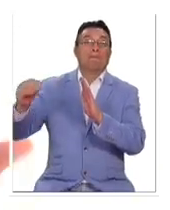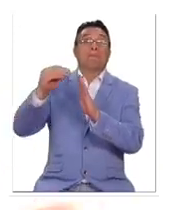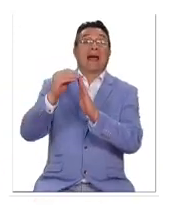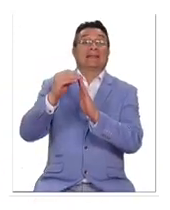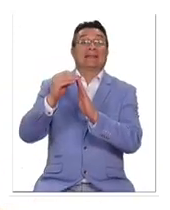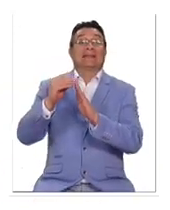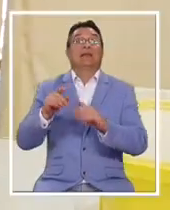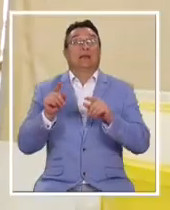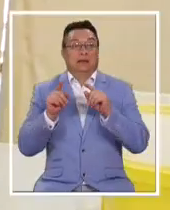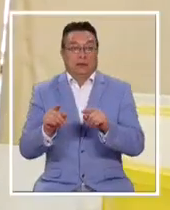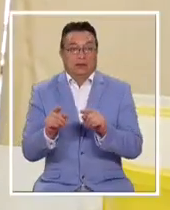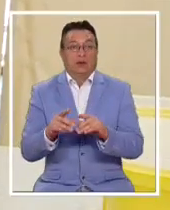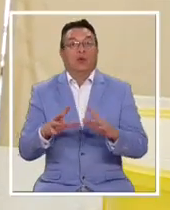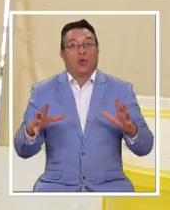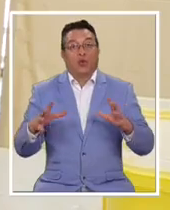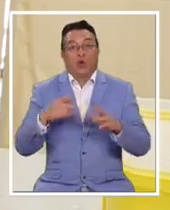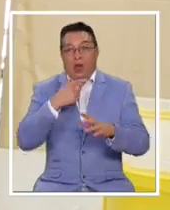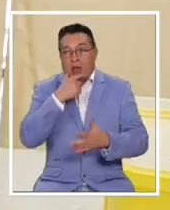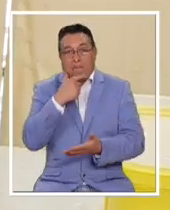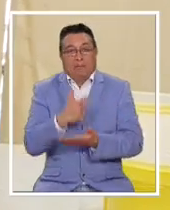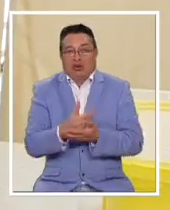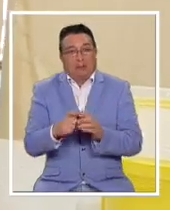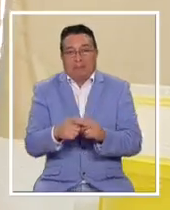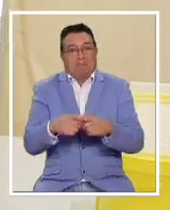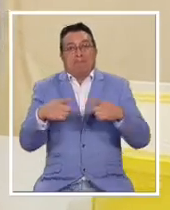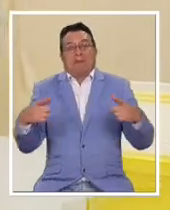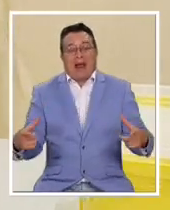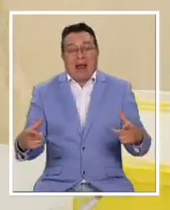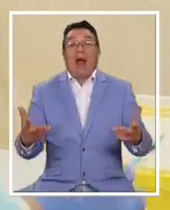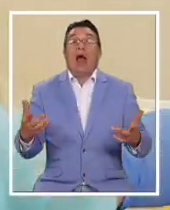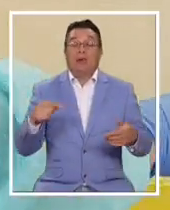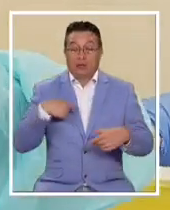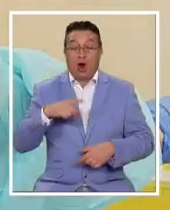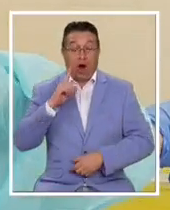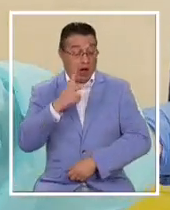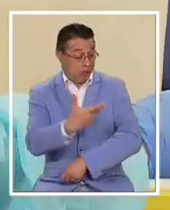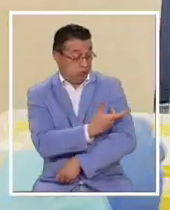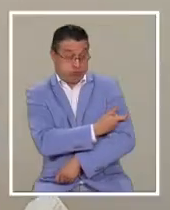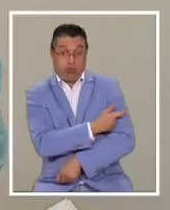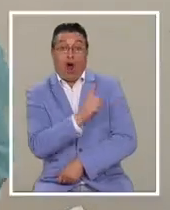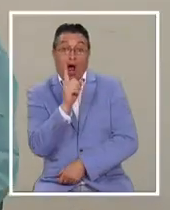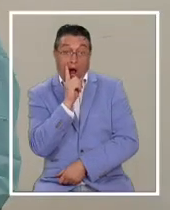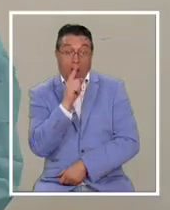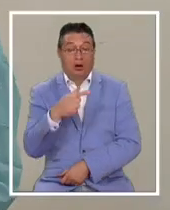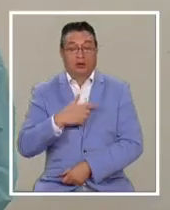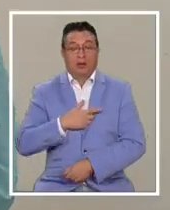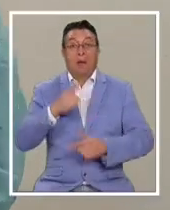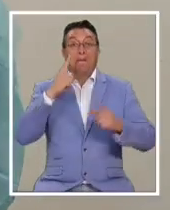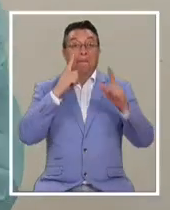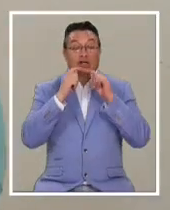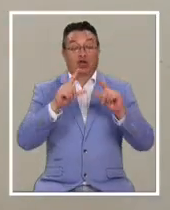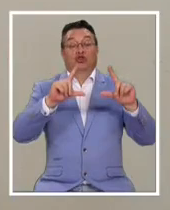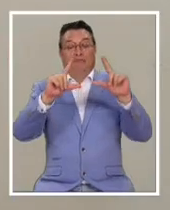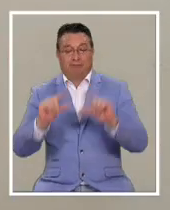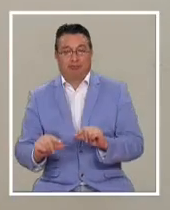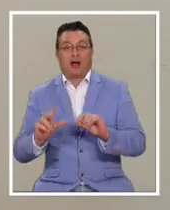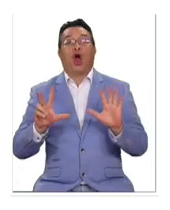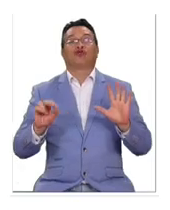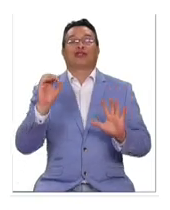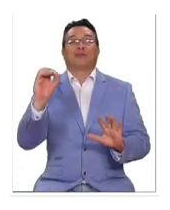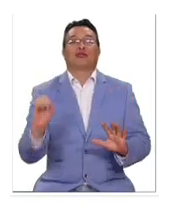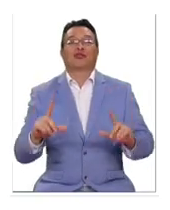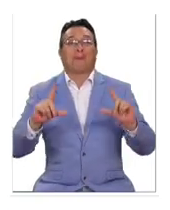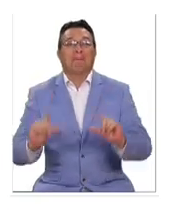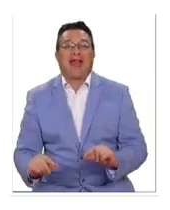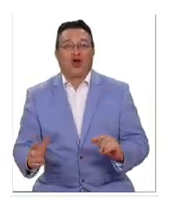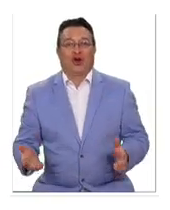lo que es impresionante, y si tengo la vacuna mi riesgo disminuye en un 80%, lo